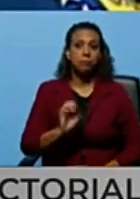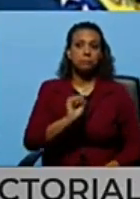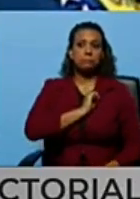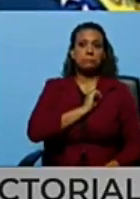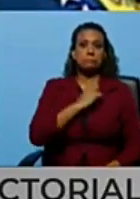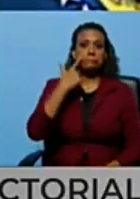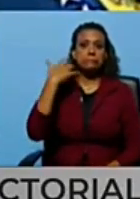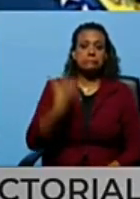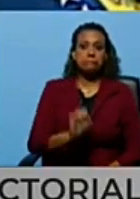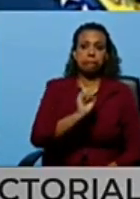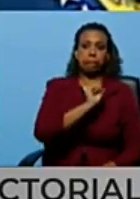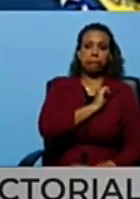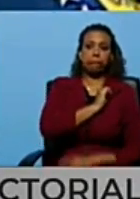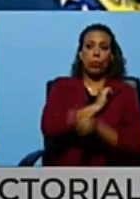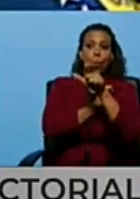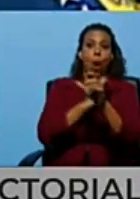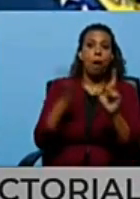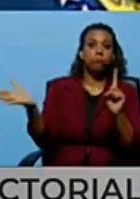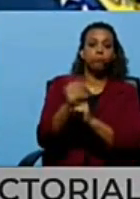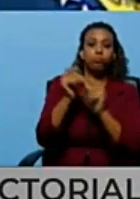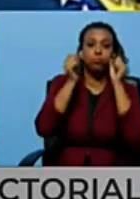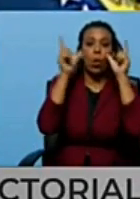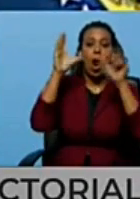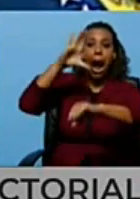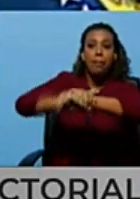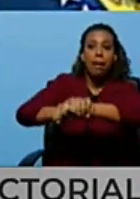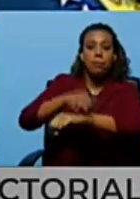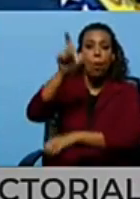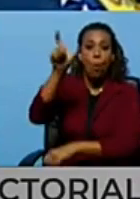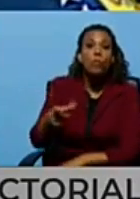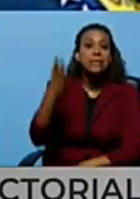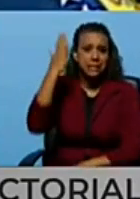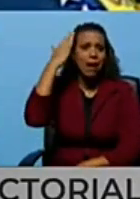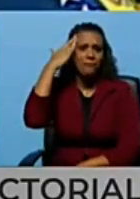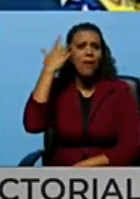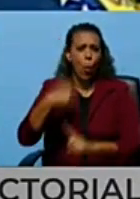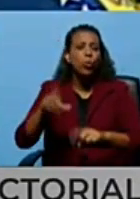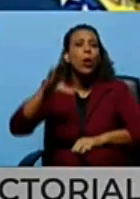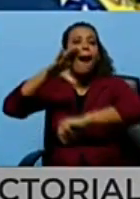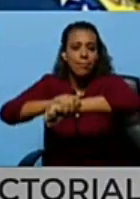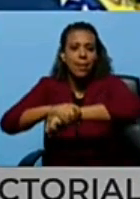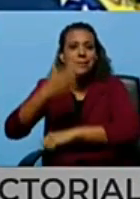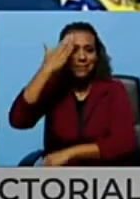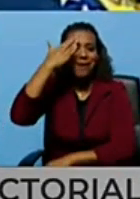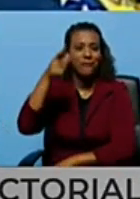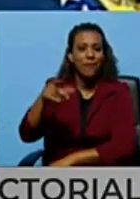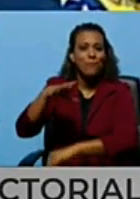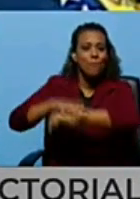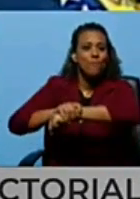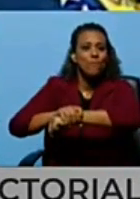que golpeada por la captura de ese ciudadano. Sí, sabemos que hay uno capturado.